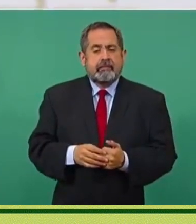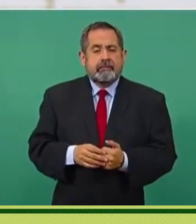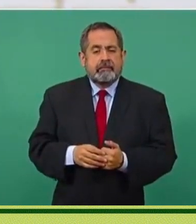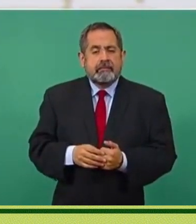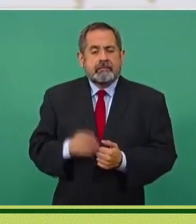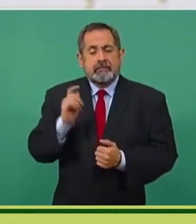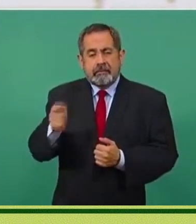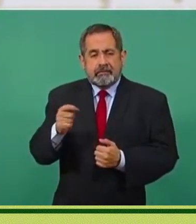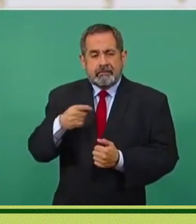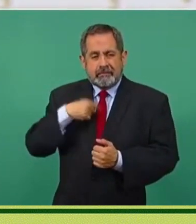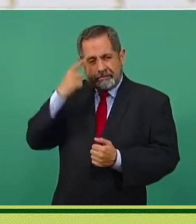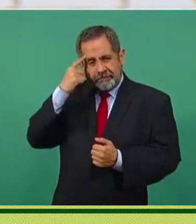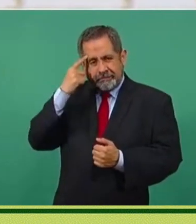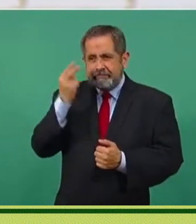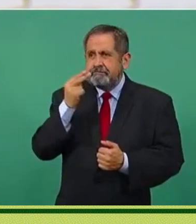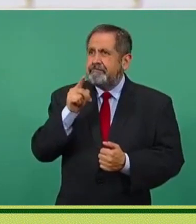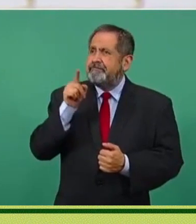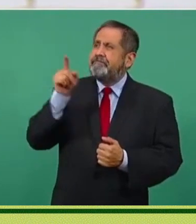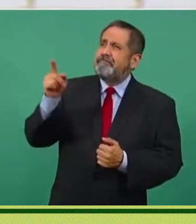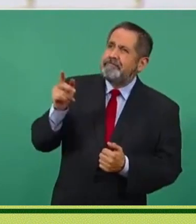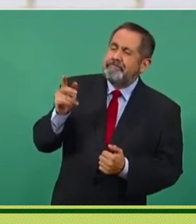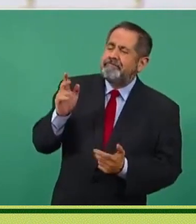ni siquiera tenemos que ir a buscar pues,